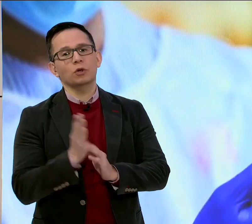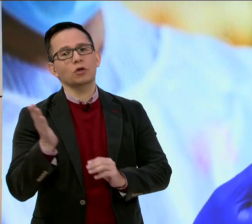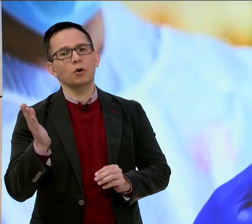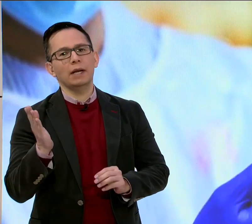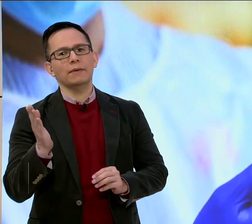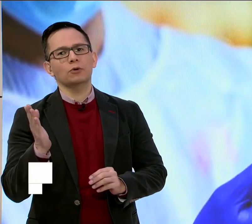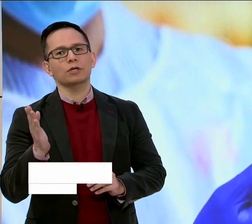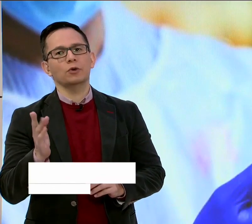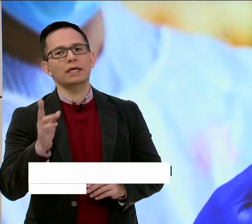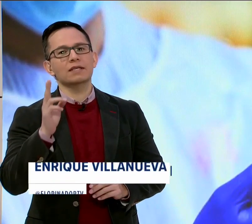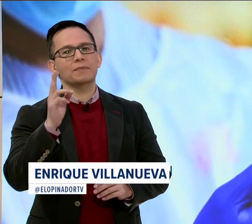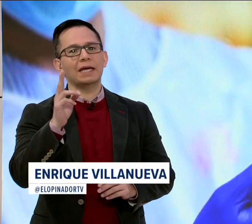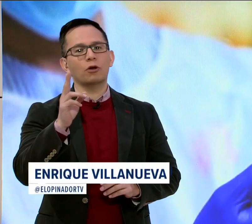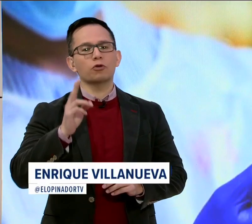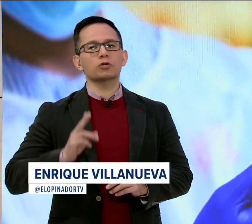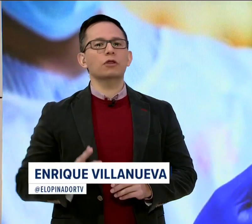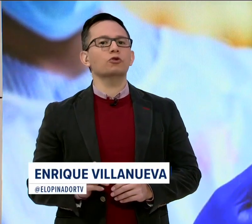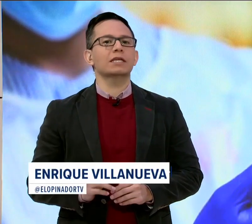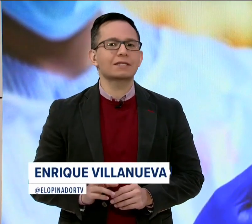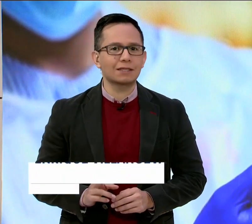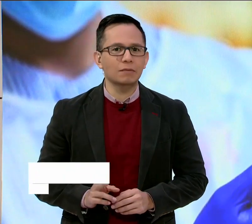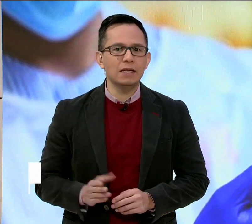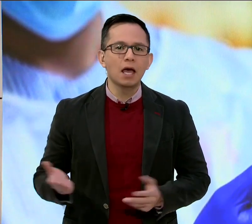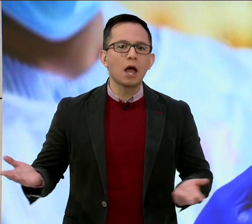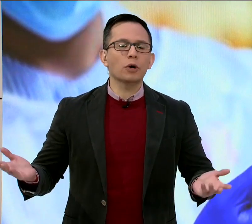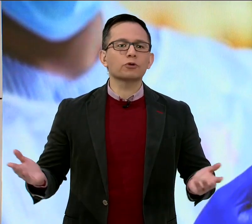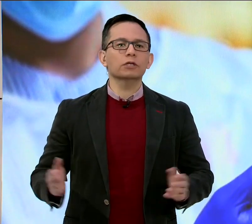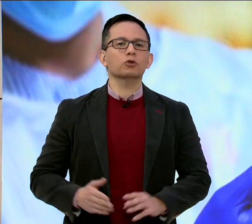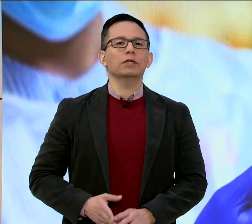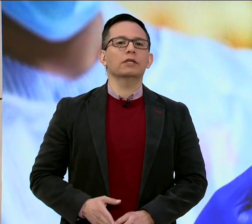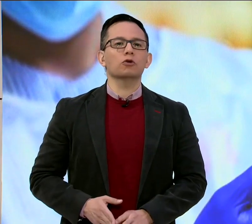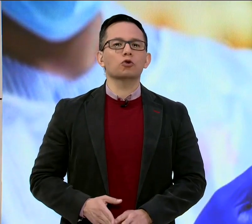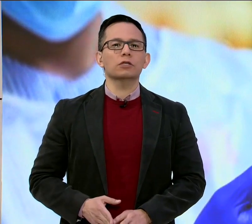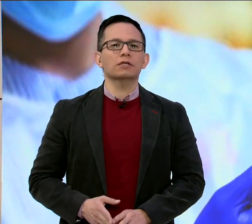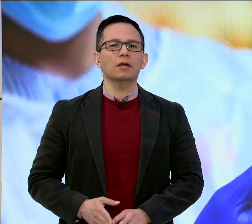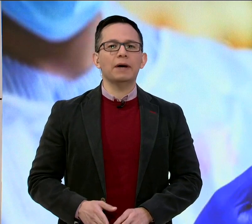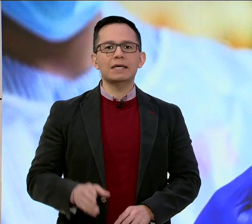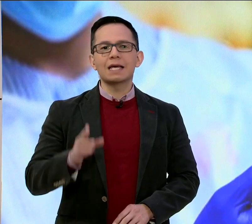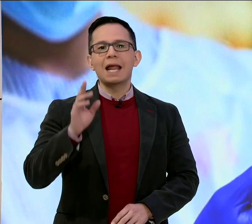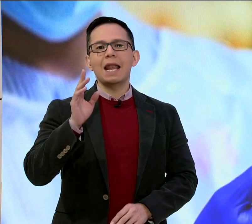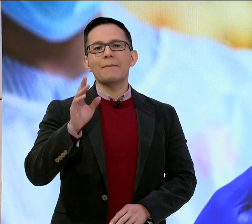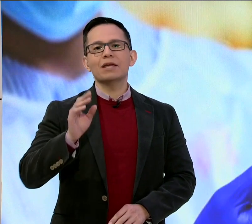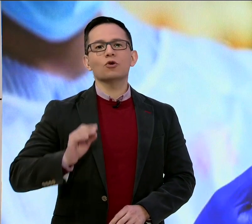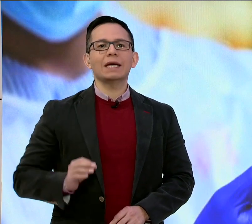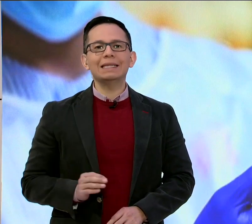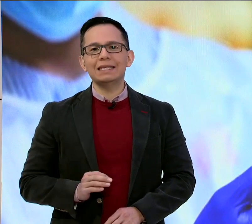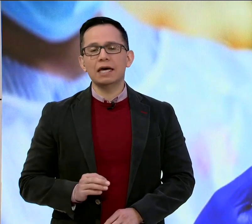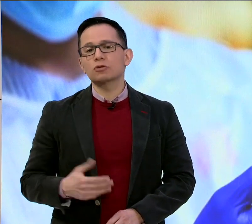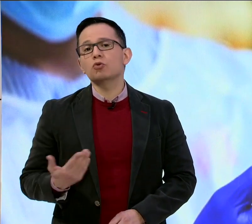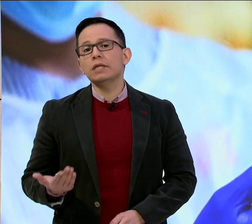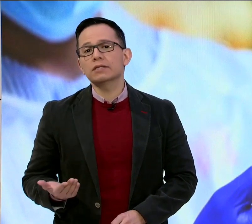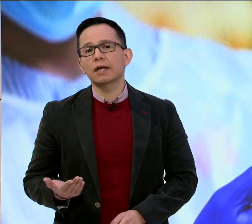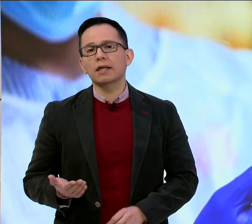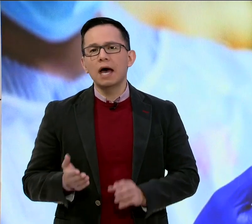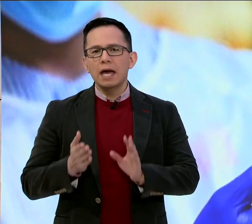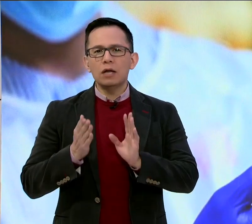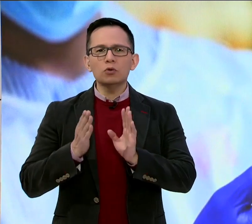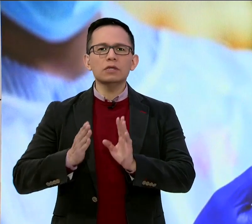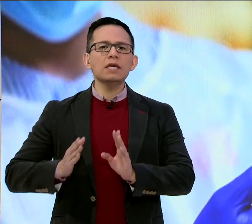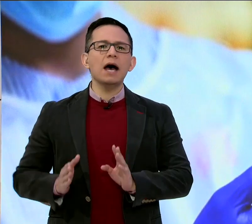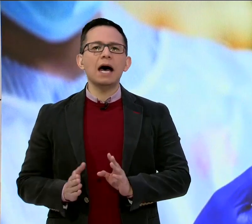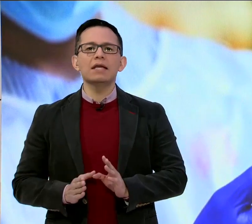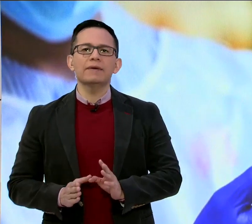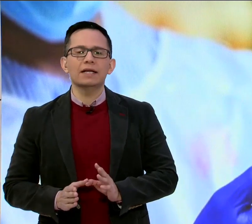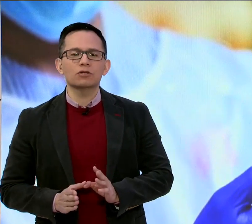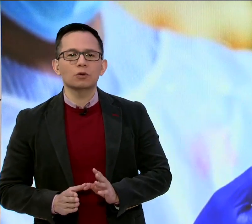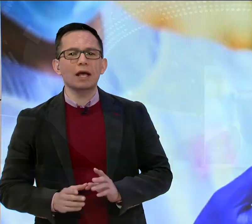oigan les cuento como a la vacunación ayer se aplicaron 217 mil 432 dosis en el país la mayor cantidad suministrada en